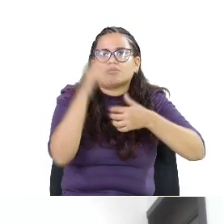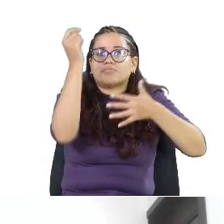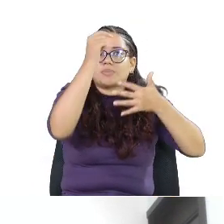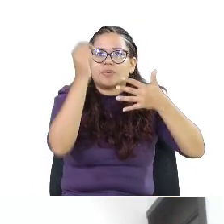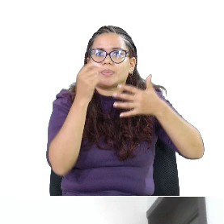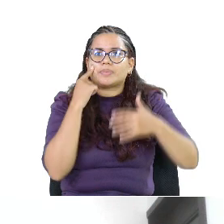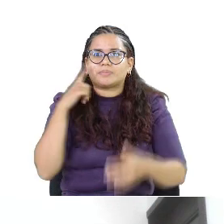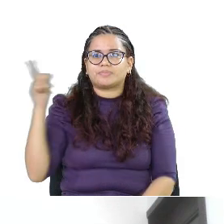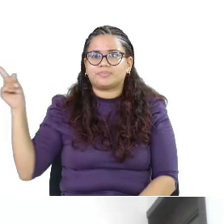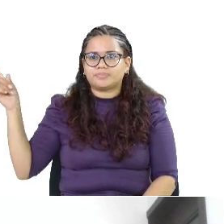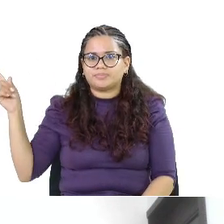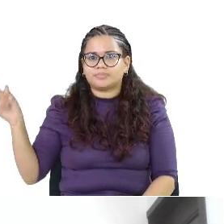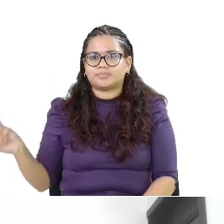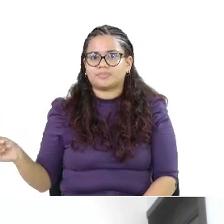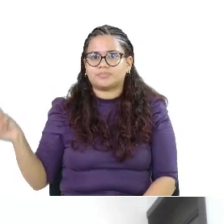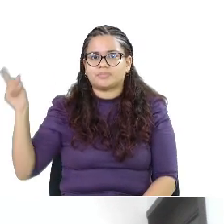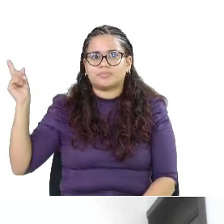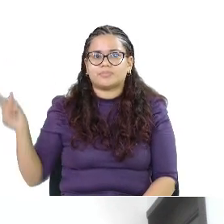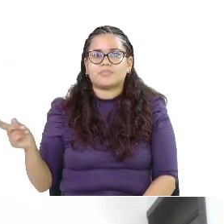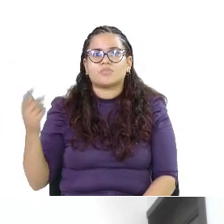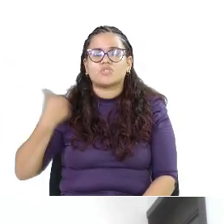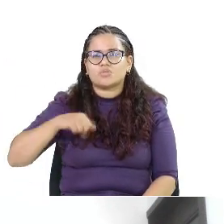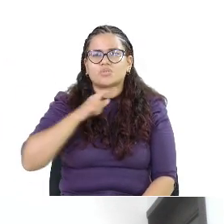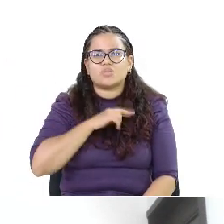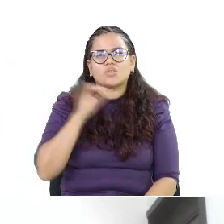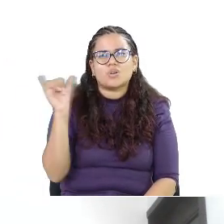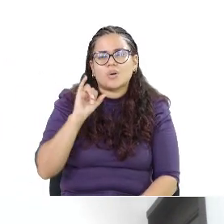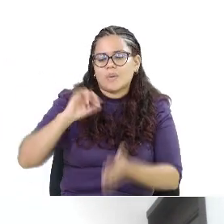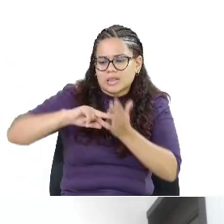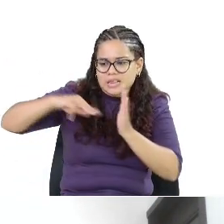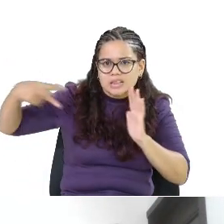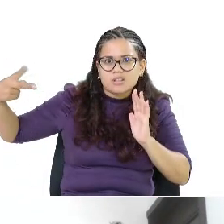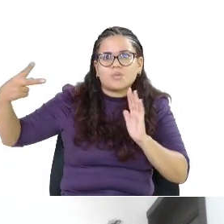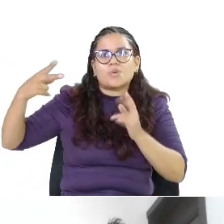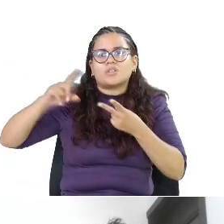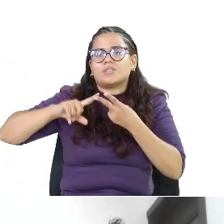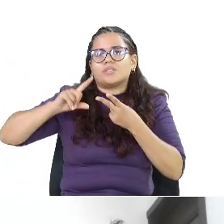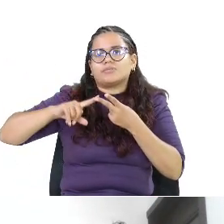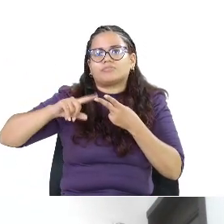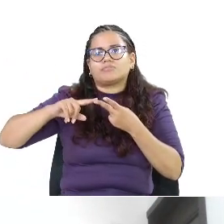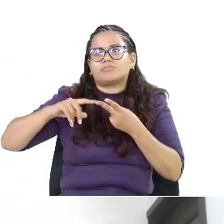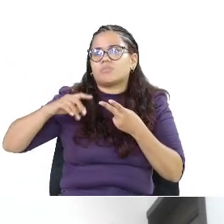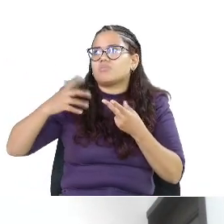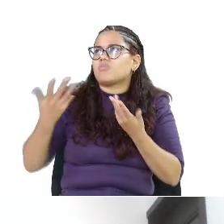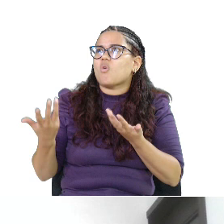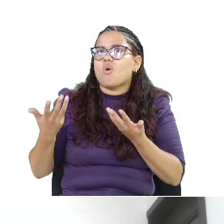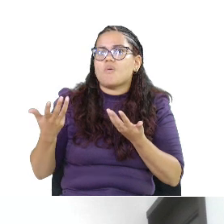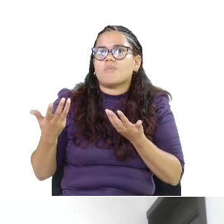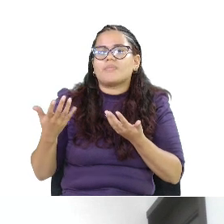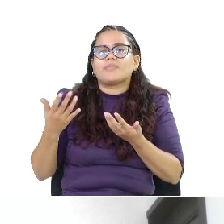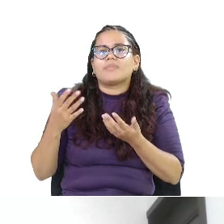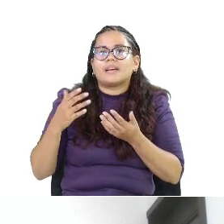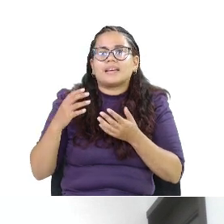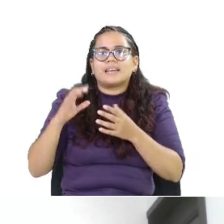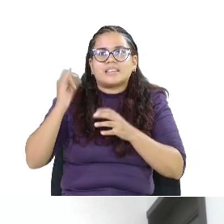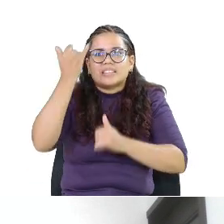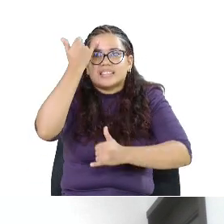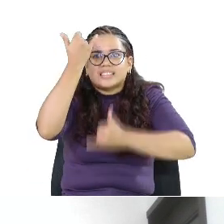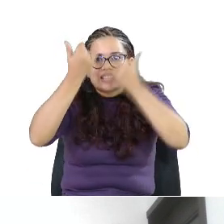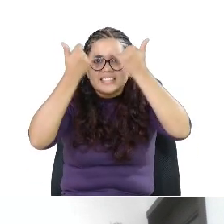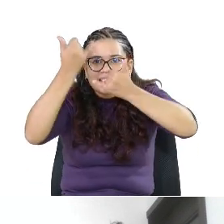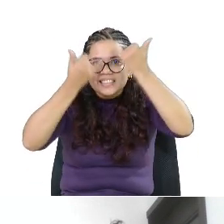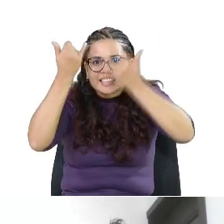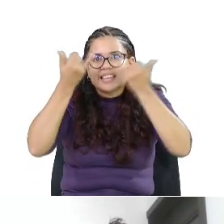hemos resuelto por medio de la tecnología, hemos resuelto por medio de la